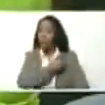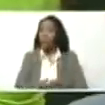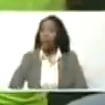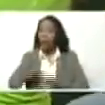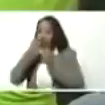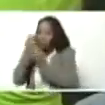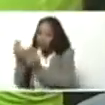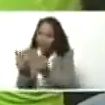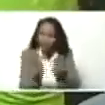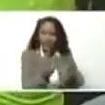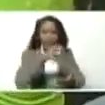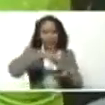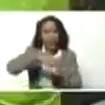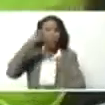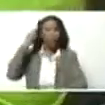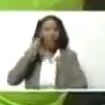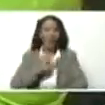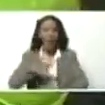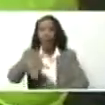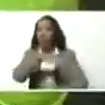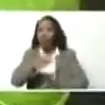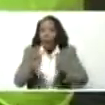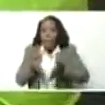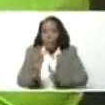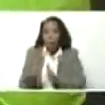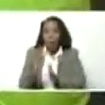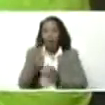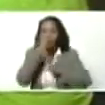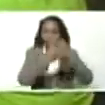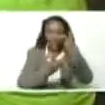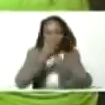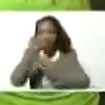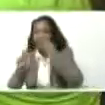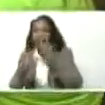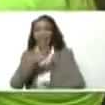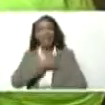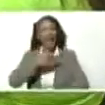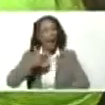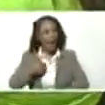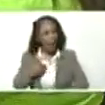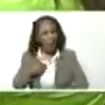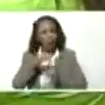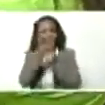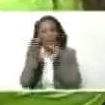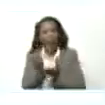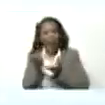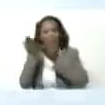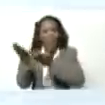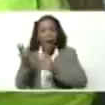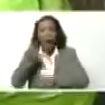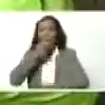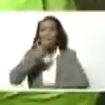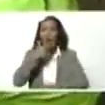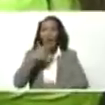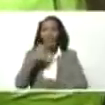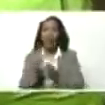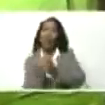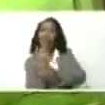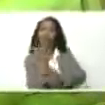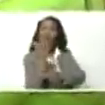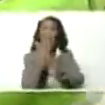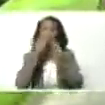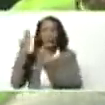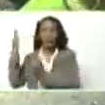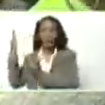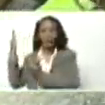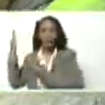Bienvenidos al estado Bolívar, donde renace el turismo. Queremos obsequiarle esta hermosa orquídea. ¡Qué regalo,